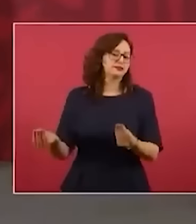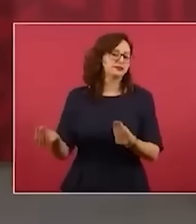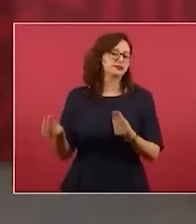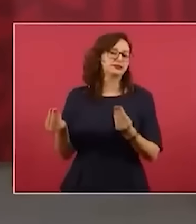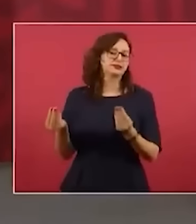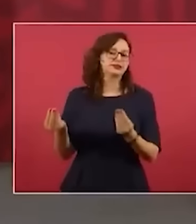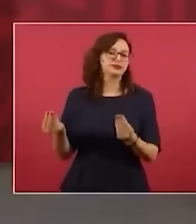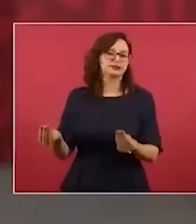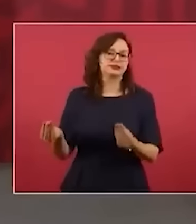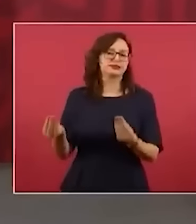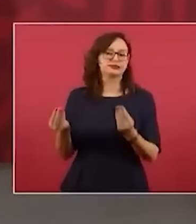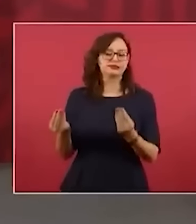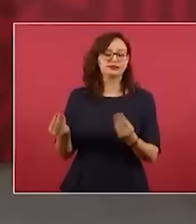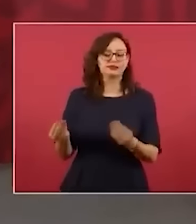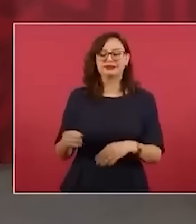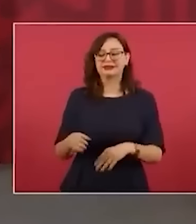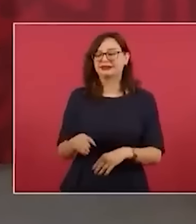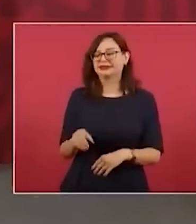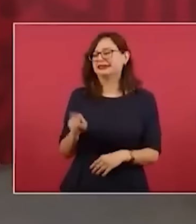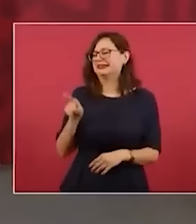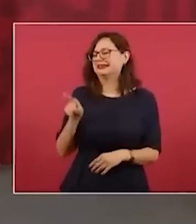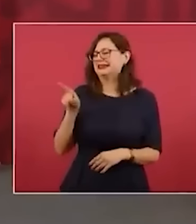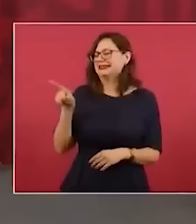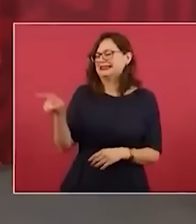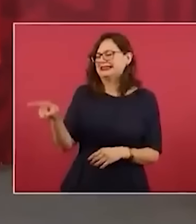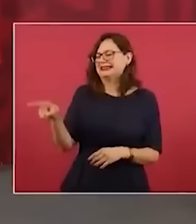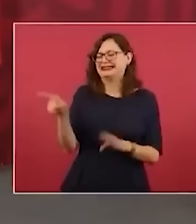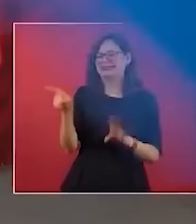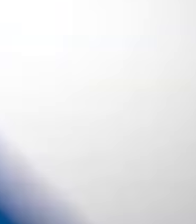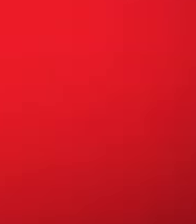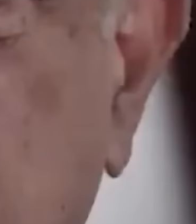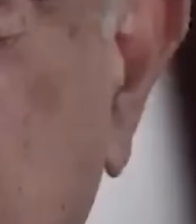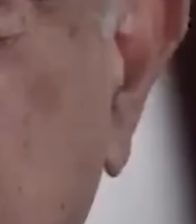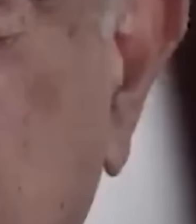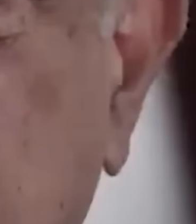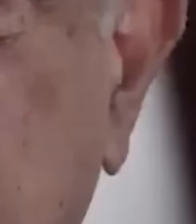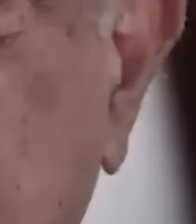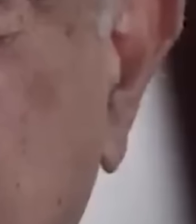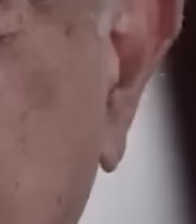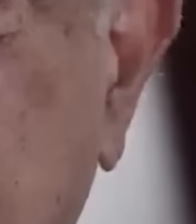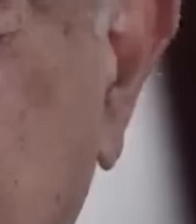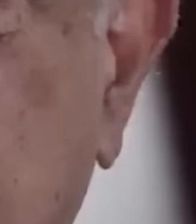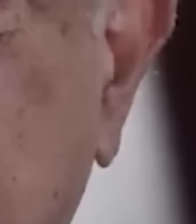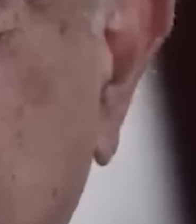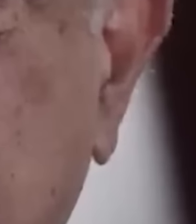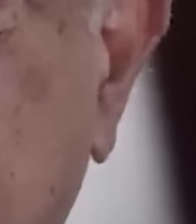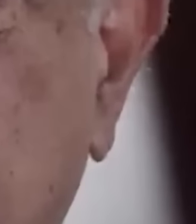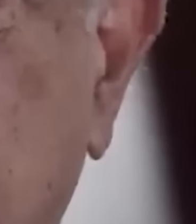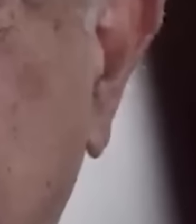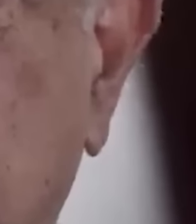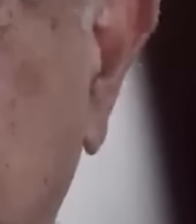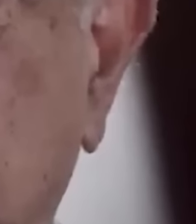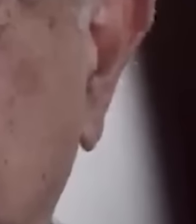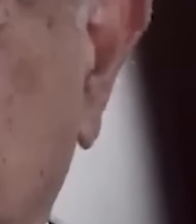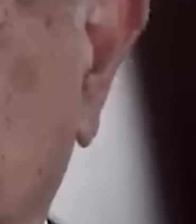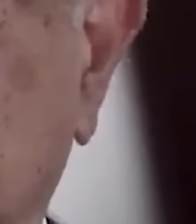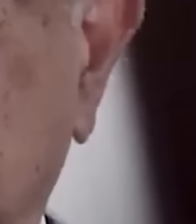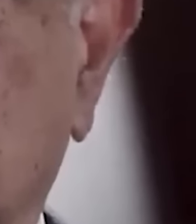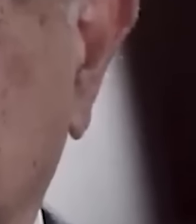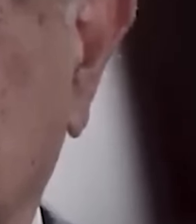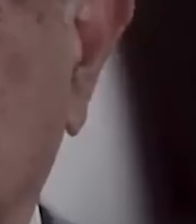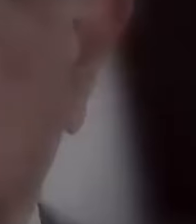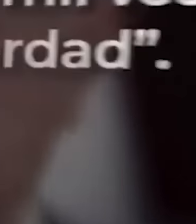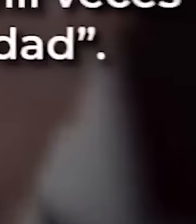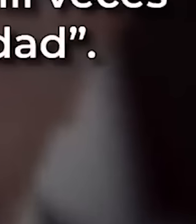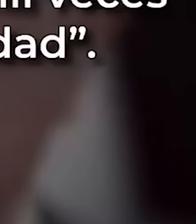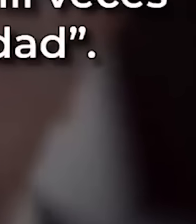muchos nos encantaría saber cuáles son los argumentos para esta afirmación tan Absurda mencionó en la mañanera una frase que tal vez todos habíamos escuch